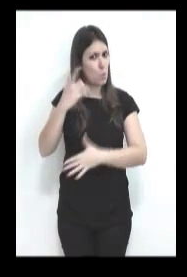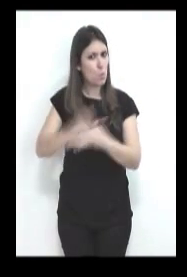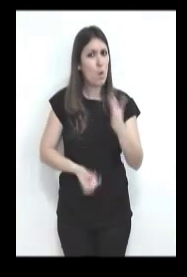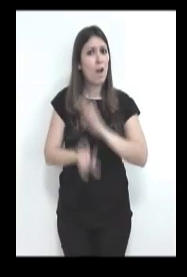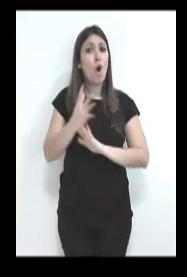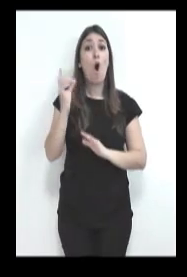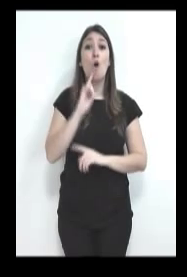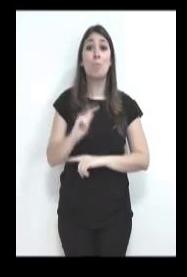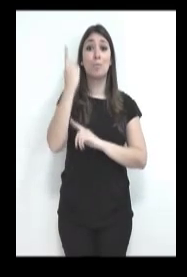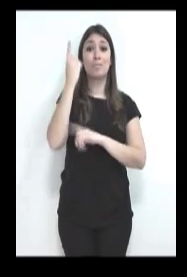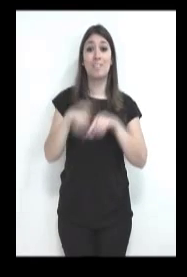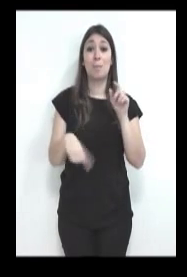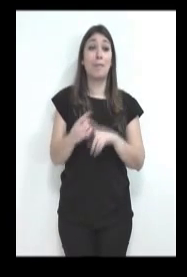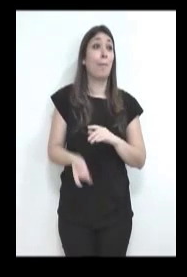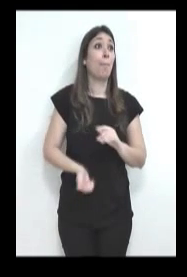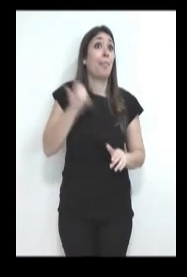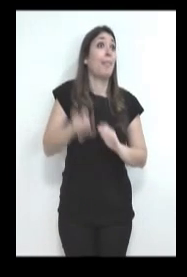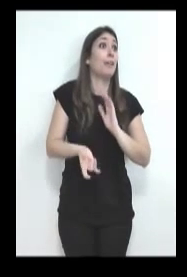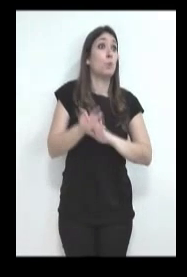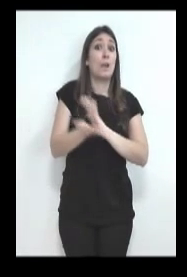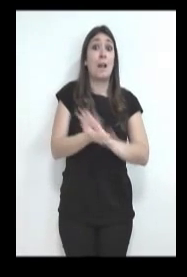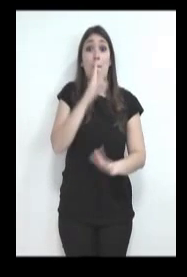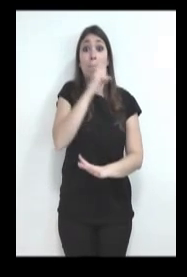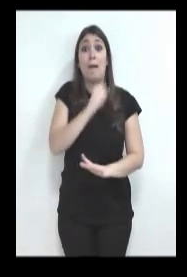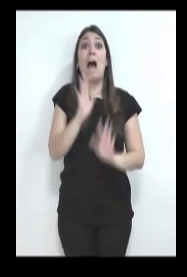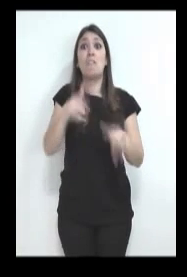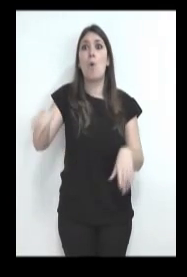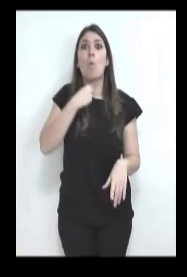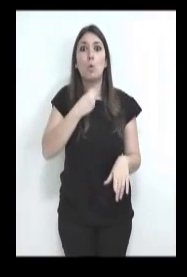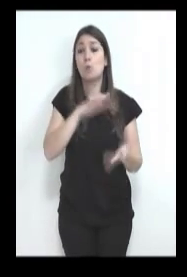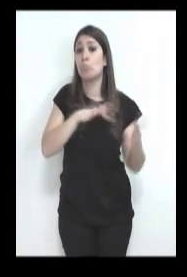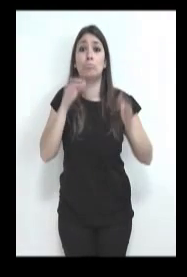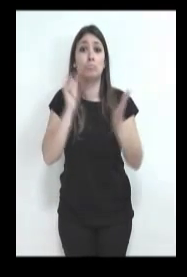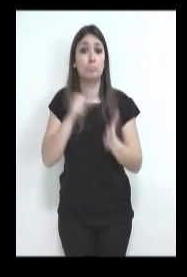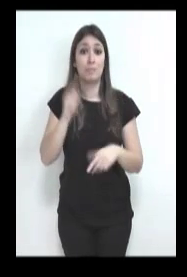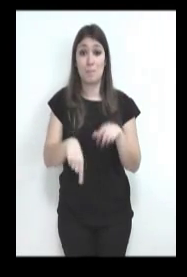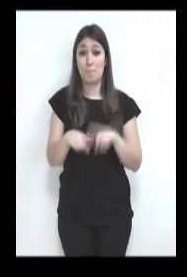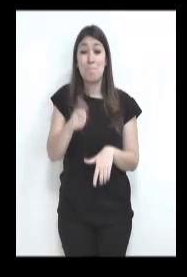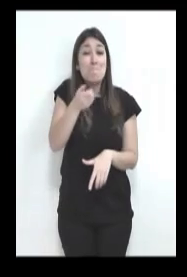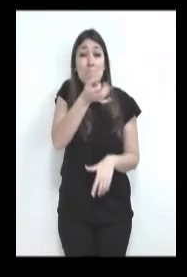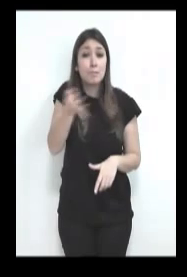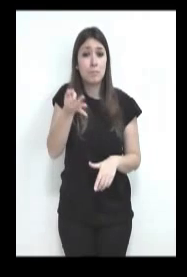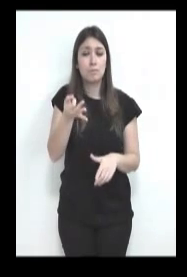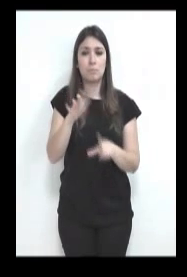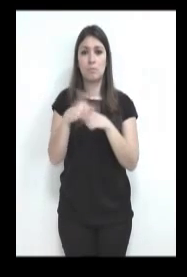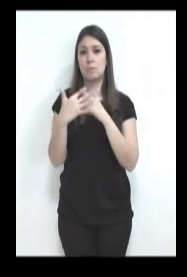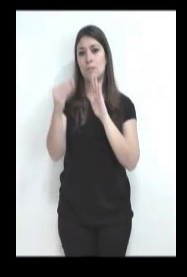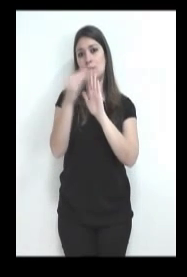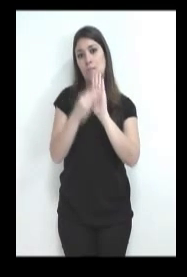final triunfa un estándar de facto que salga rápido y que a todo el mundo le guste. Pero lo ideal, el escenario ideal, es un escenario